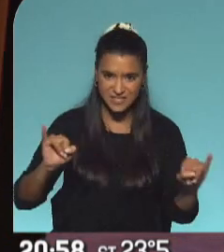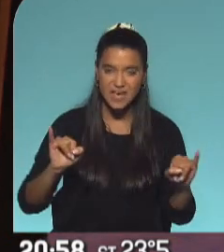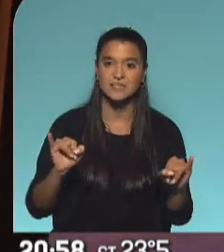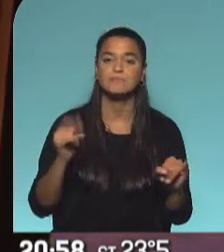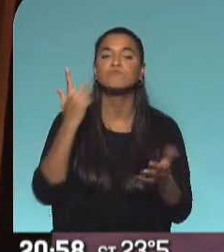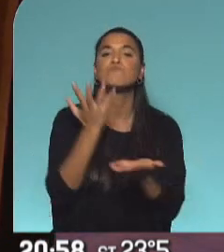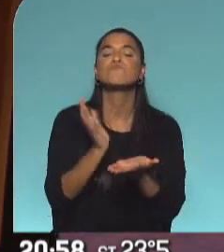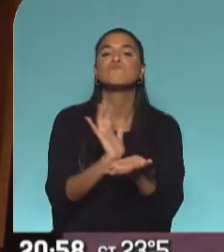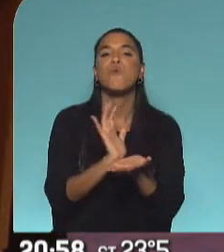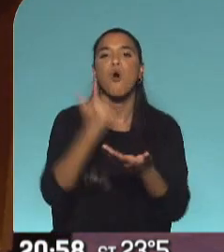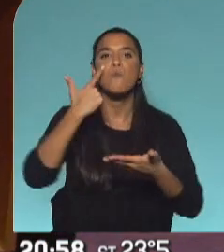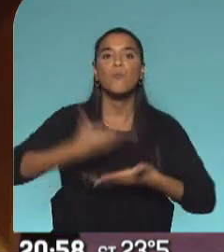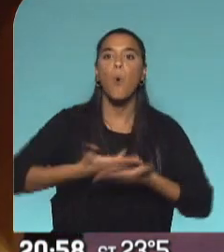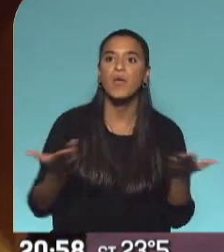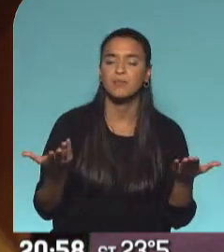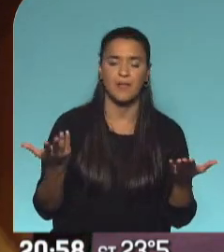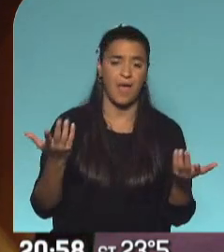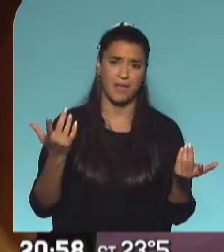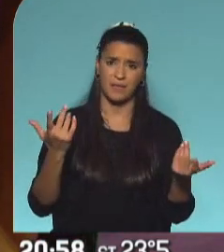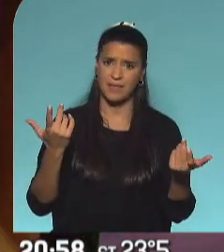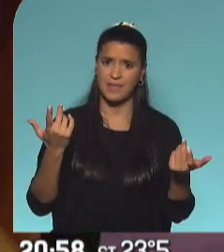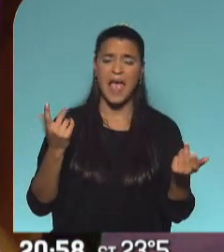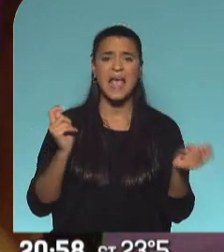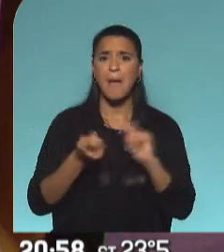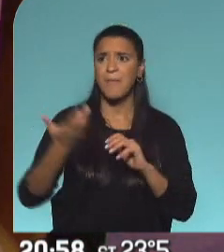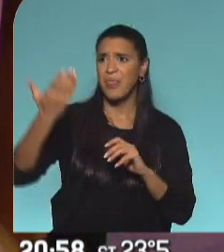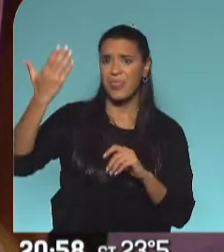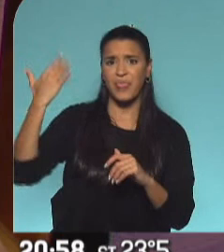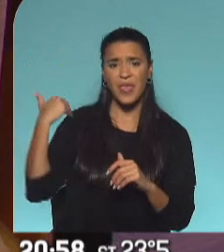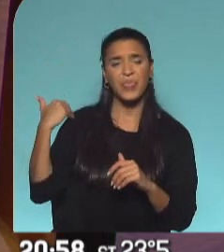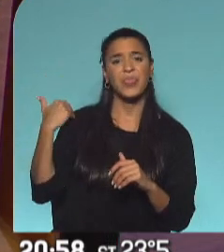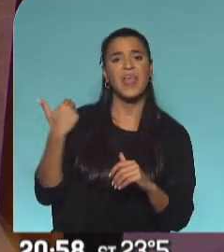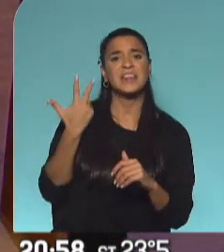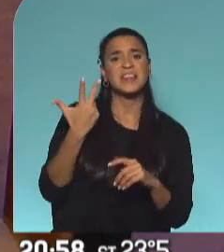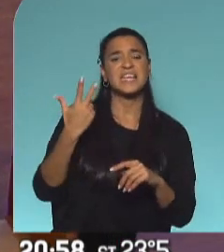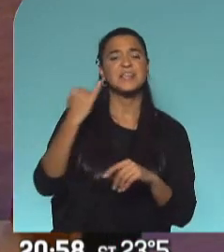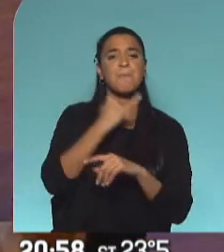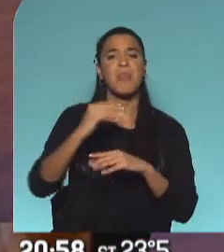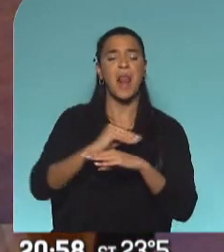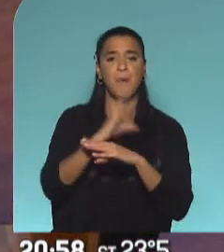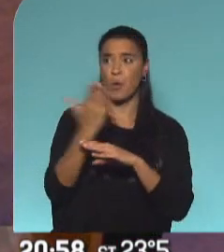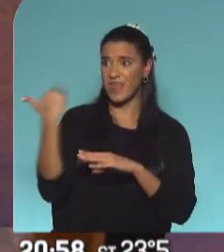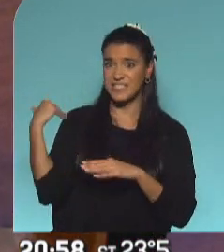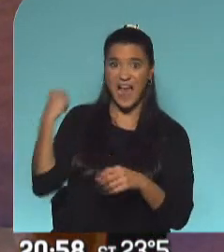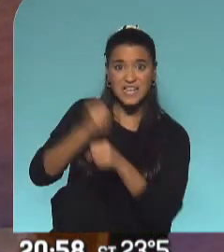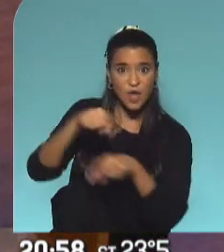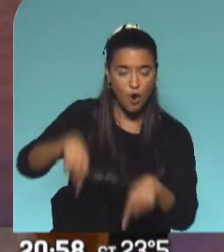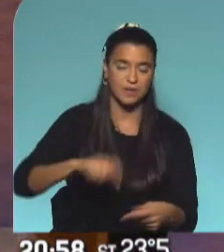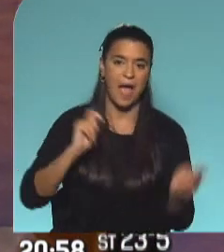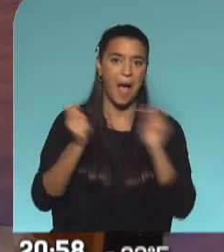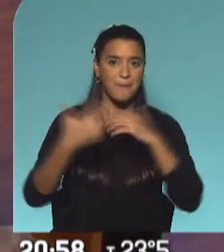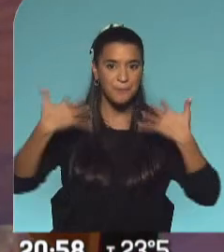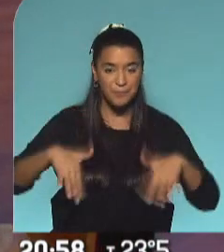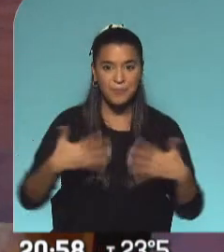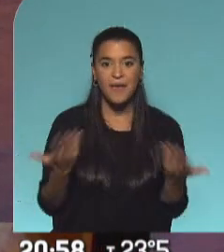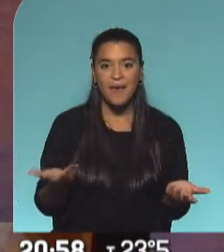un panorama que cambia rotundamente desde ayer a las 3:30 de la mañana. Verdaderamente es otra, hasta incluso se